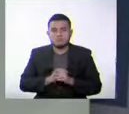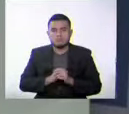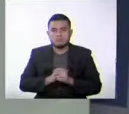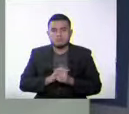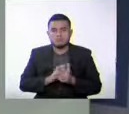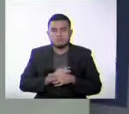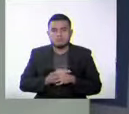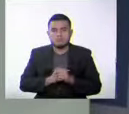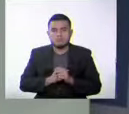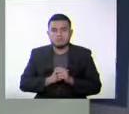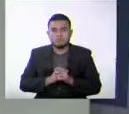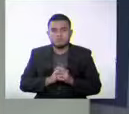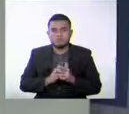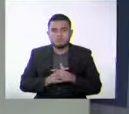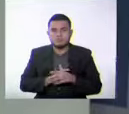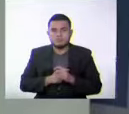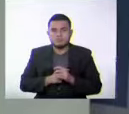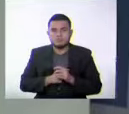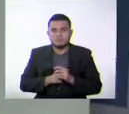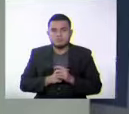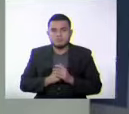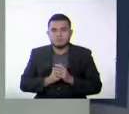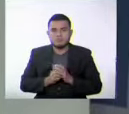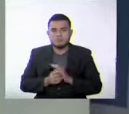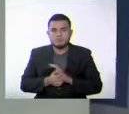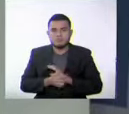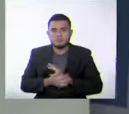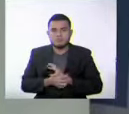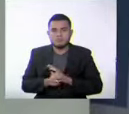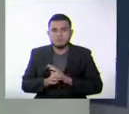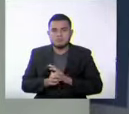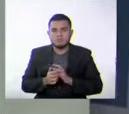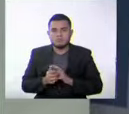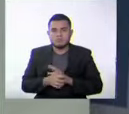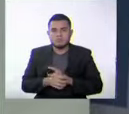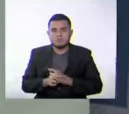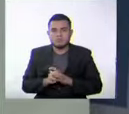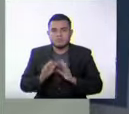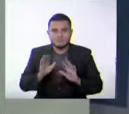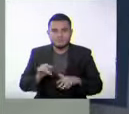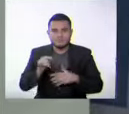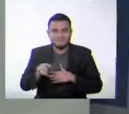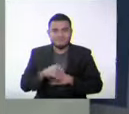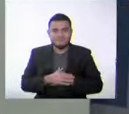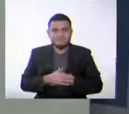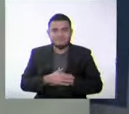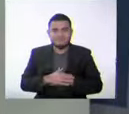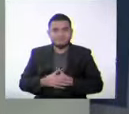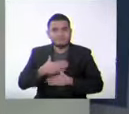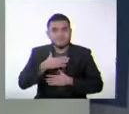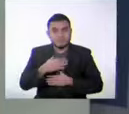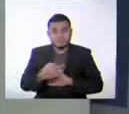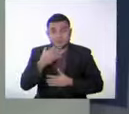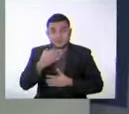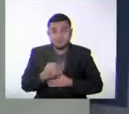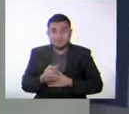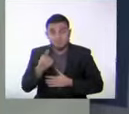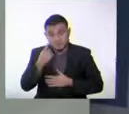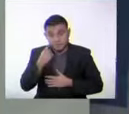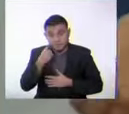a ayudarle un poco más. Vamos a hacer un poco de trampa y vamos a detenernos acá. Esto me encanta y nos vamos a detener